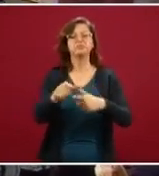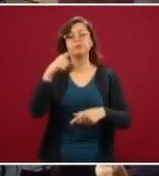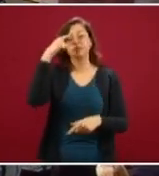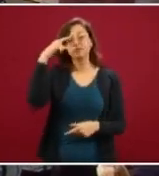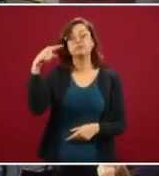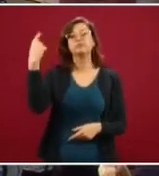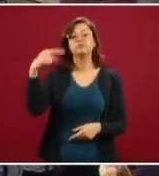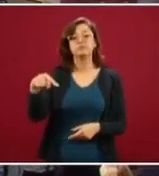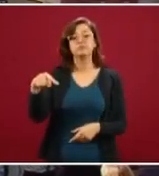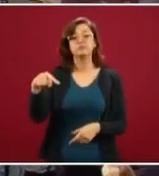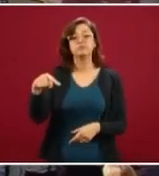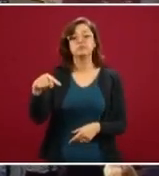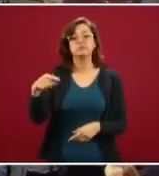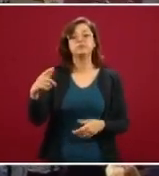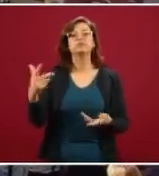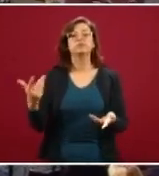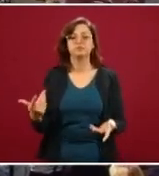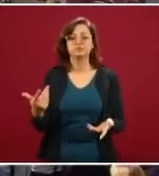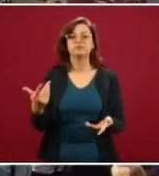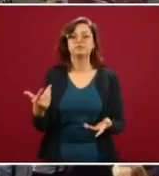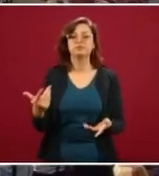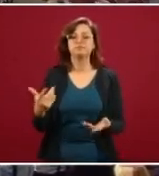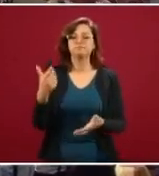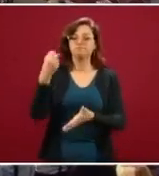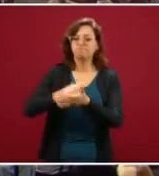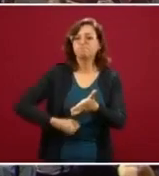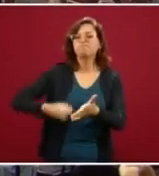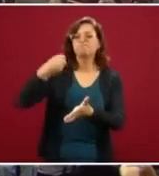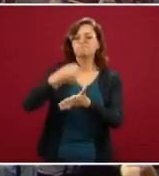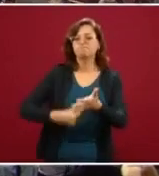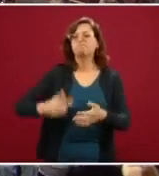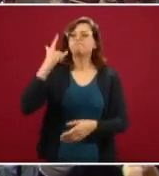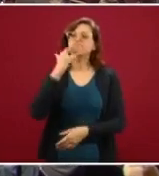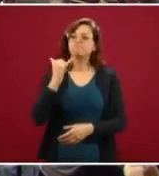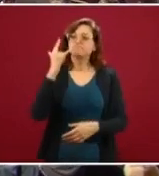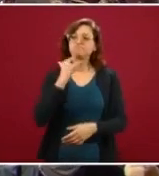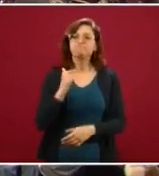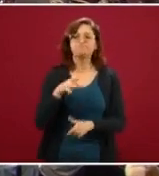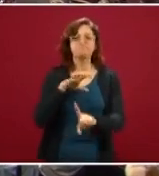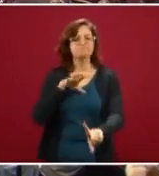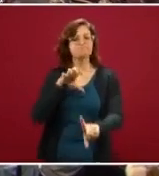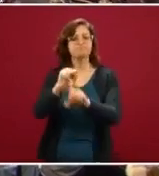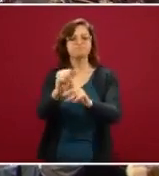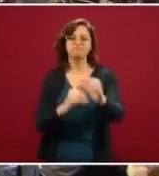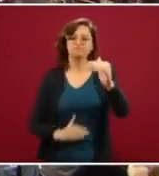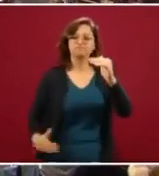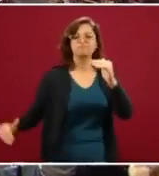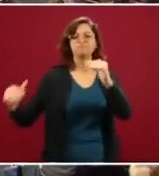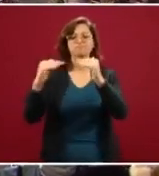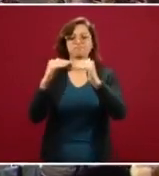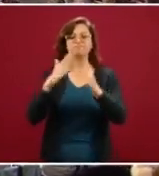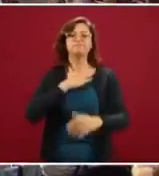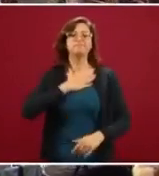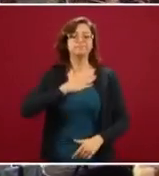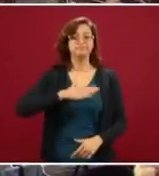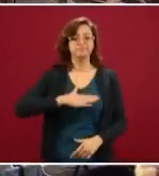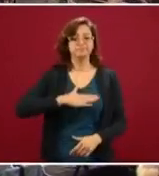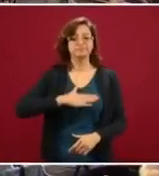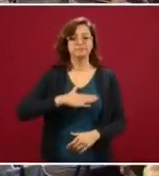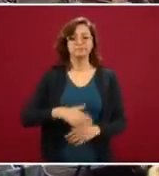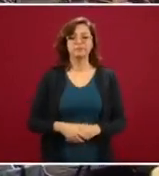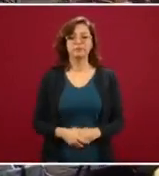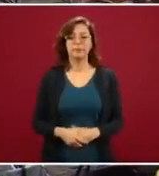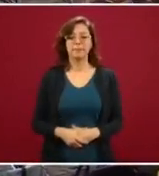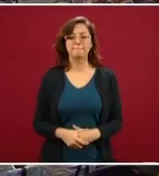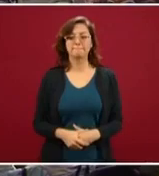para que se siga luchando por la igualdad y por la justicia.